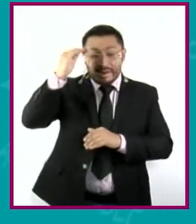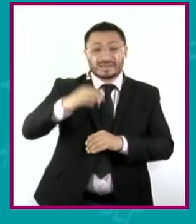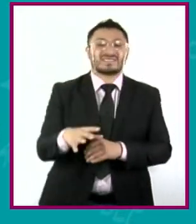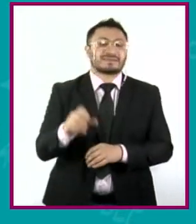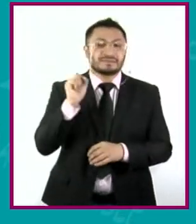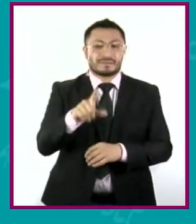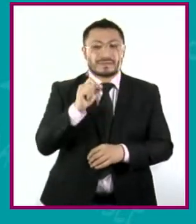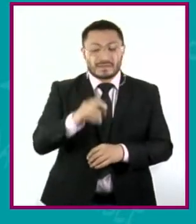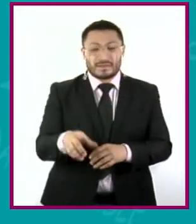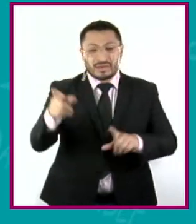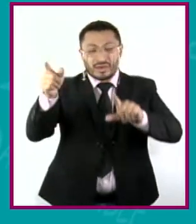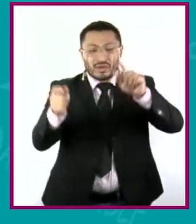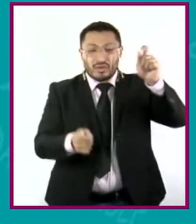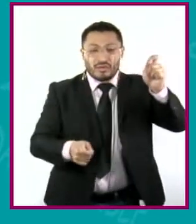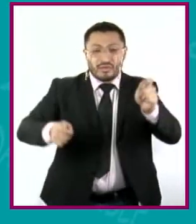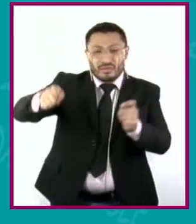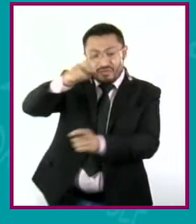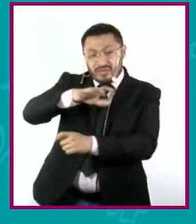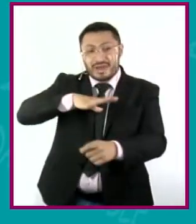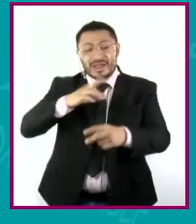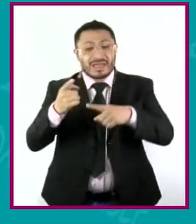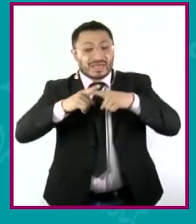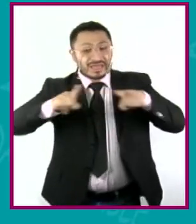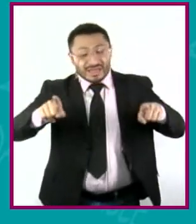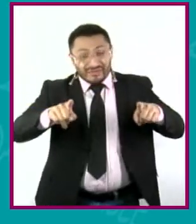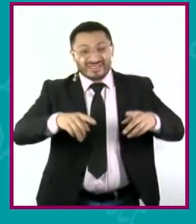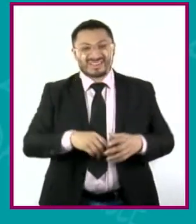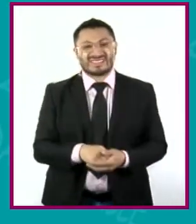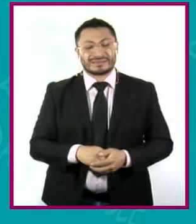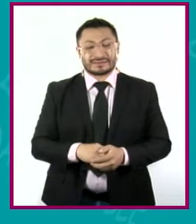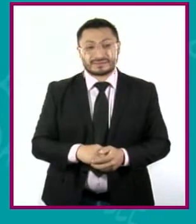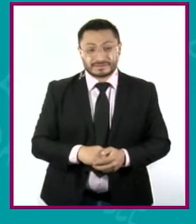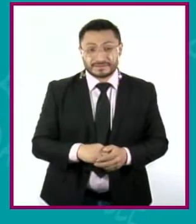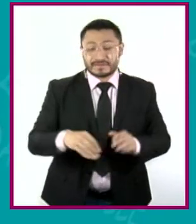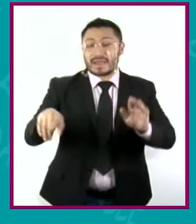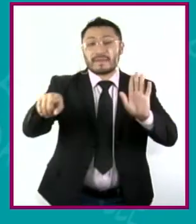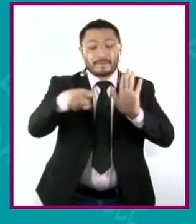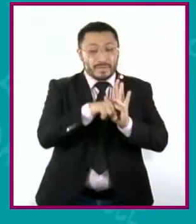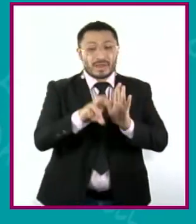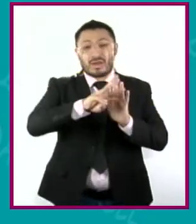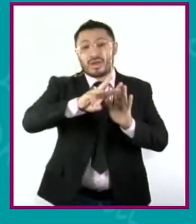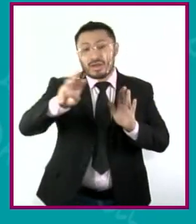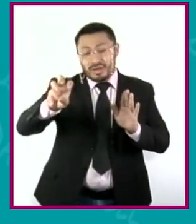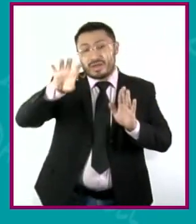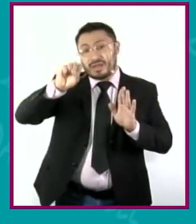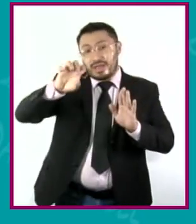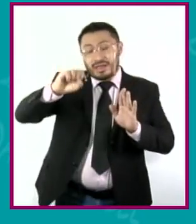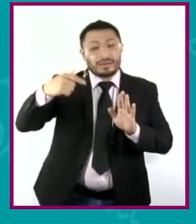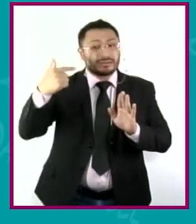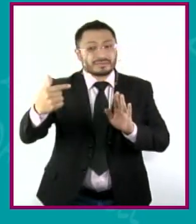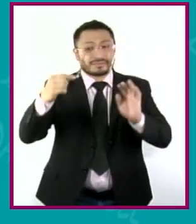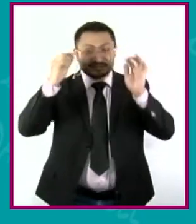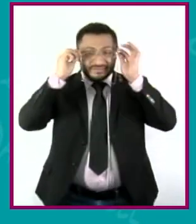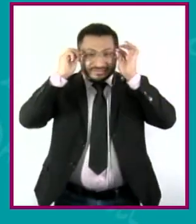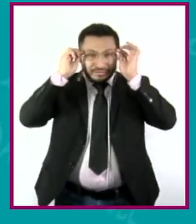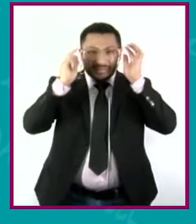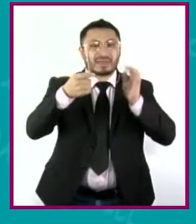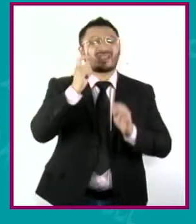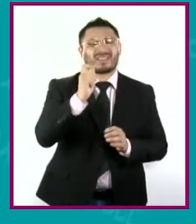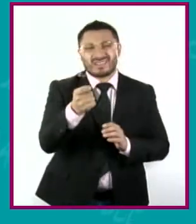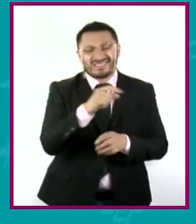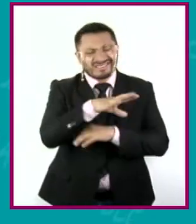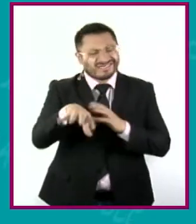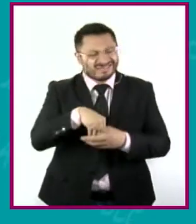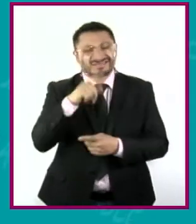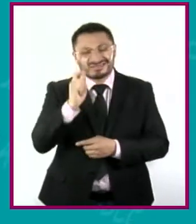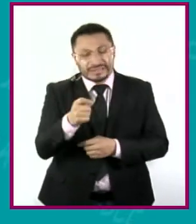del ángulo que representa la diferencia de la rotación completa dada, menos los 360 grados. Es decir,